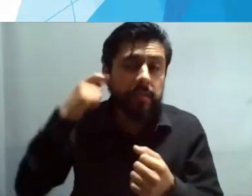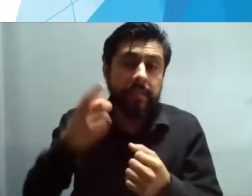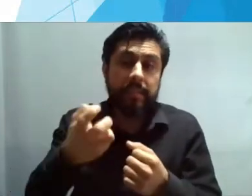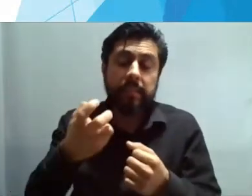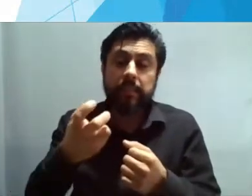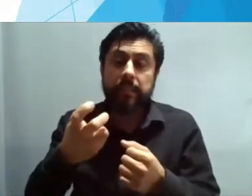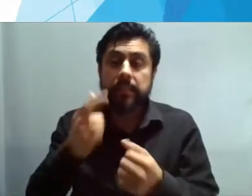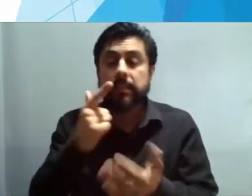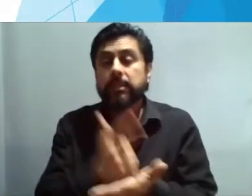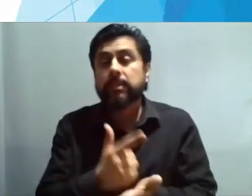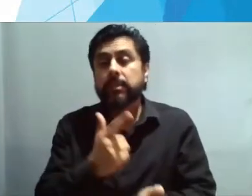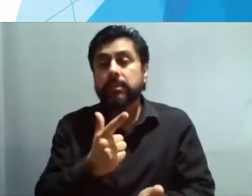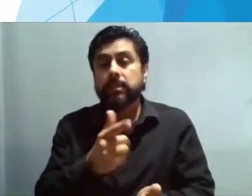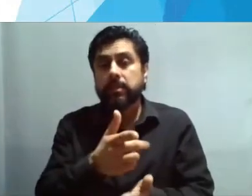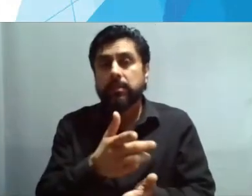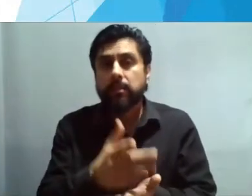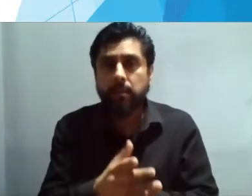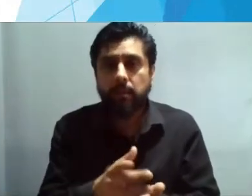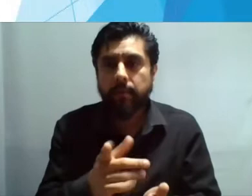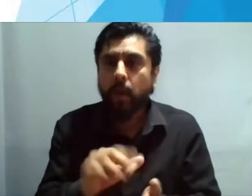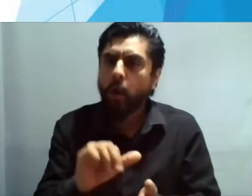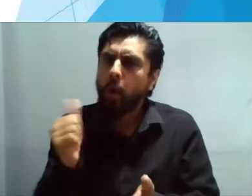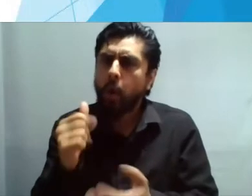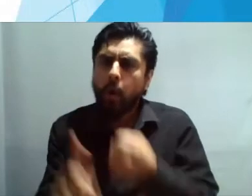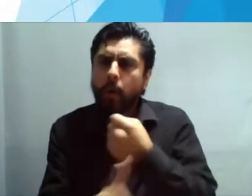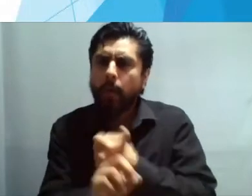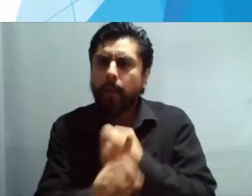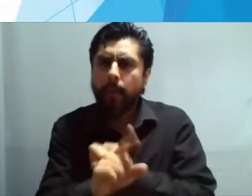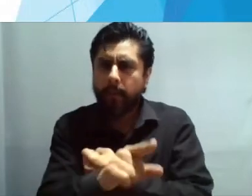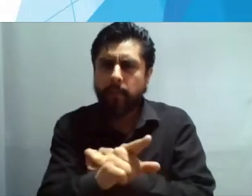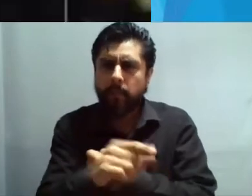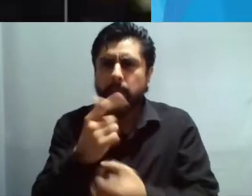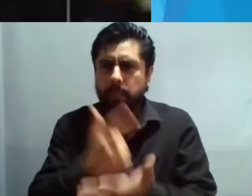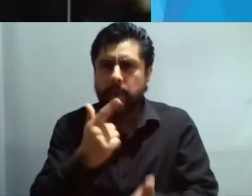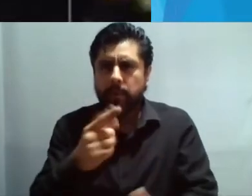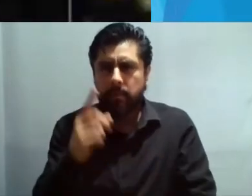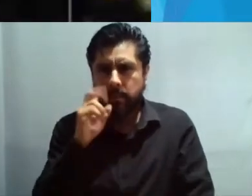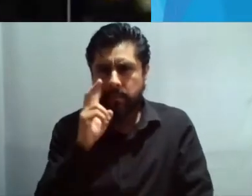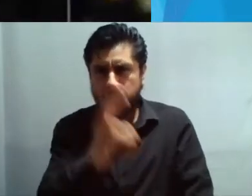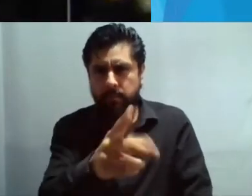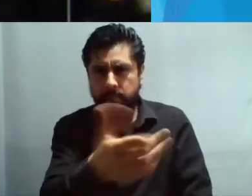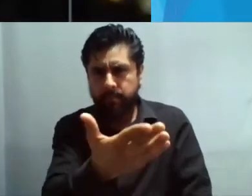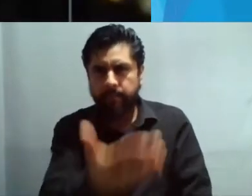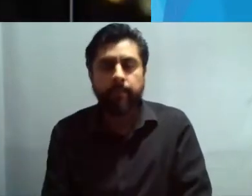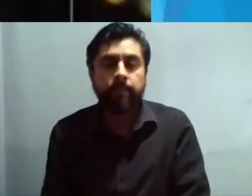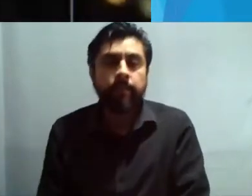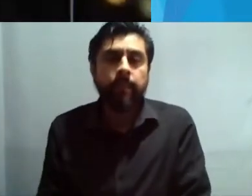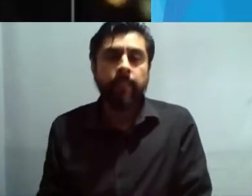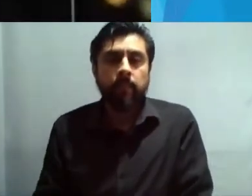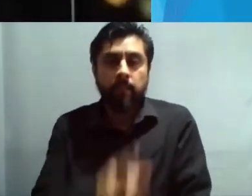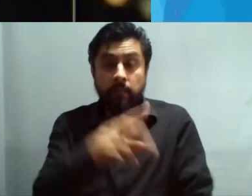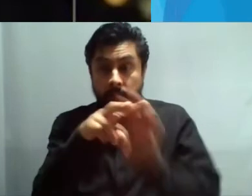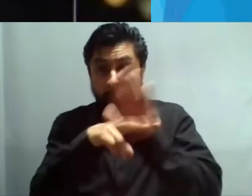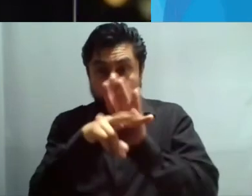grave que el perder la audición? Vamos a ver este video. La siguiente, por favor. Bien, ahí estoy viendo